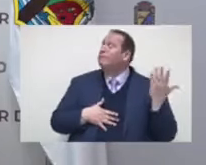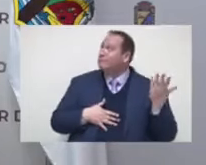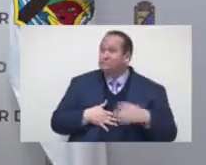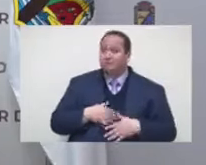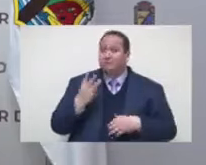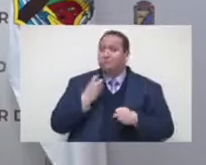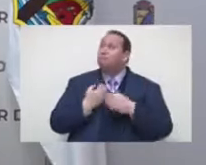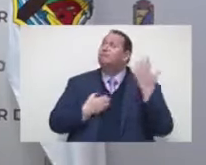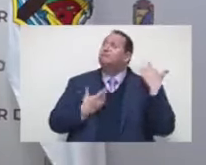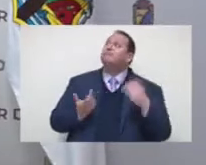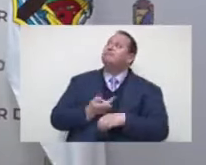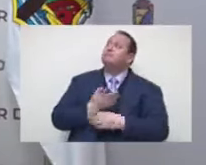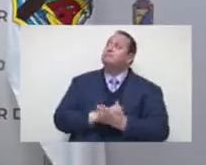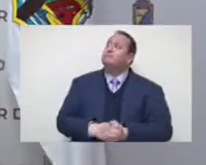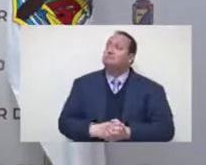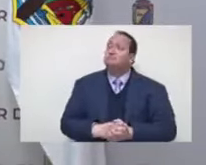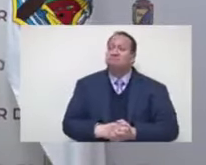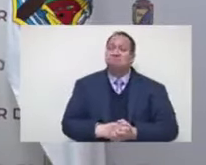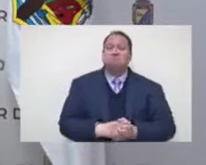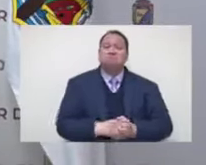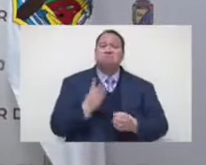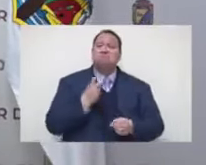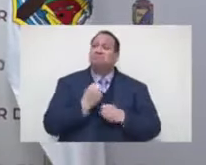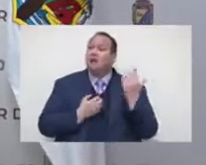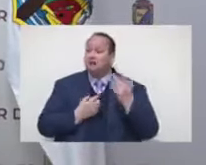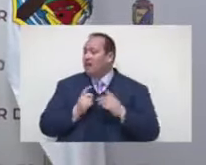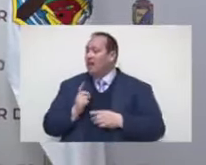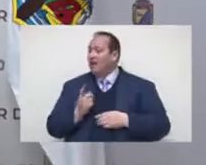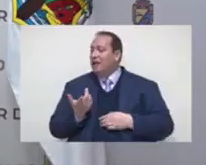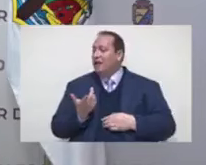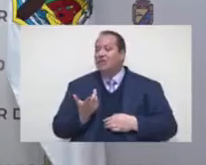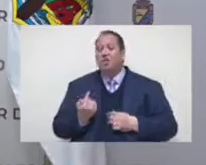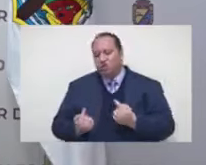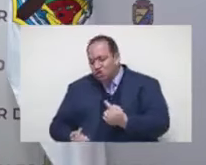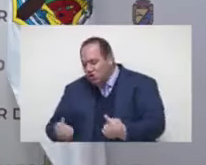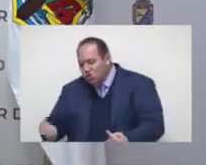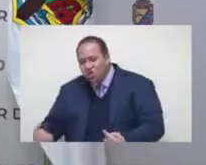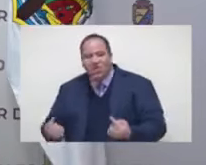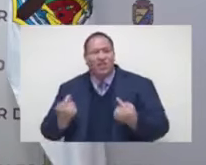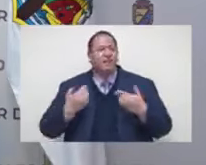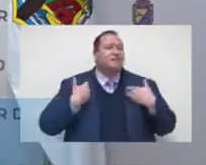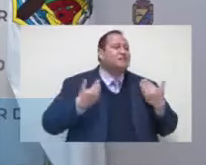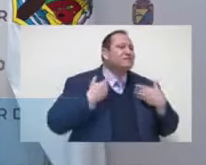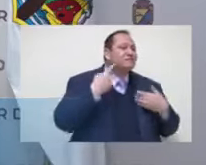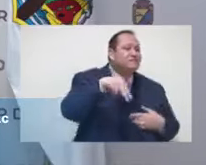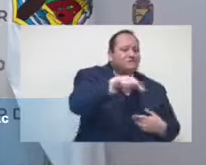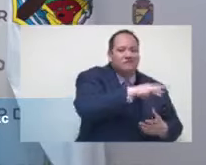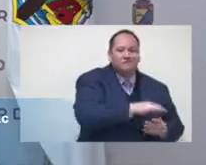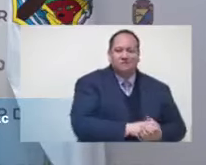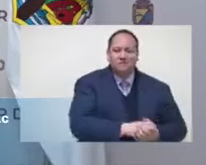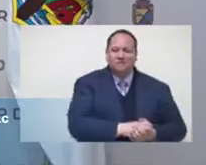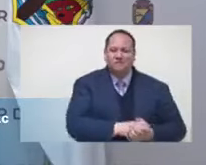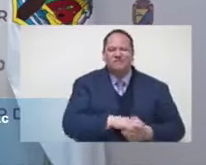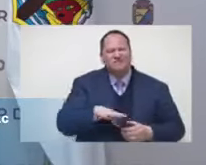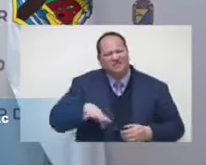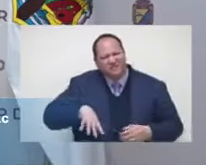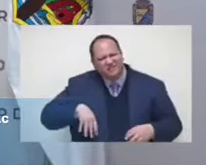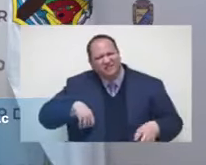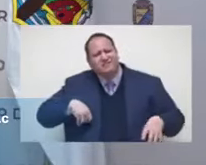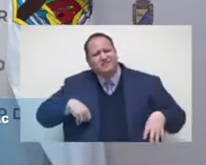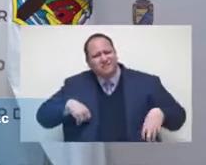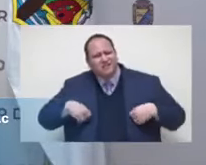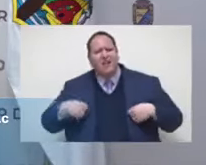Hace 3 años. Hace 3 años. Los recorridos de nuestros pequeñitos. Entonces, son esfuerzos que se